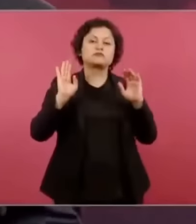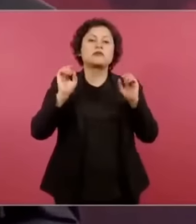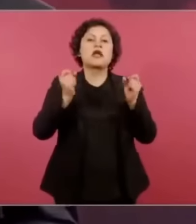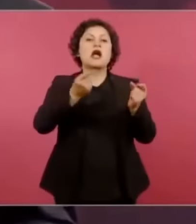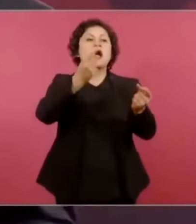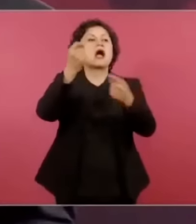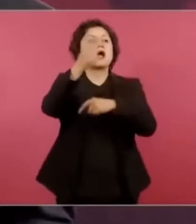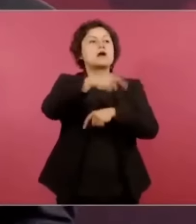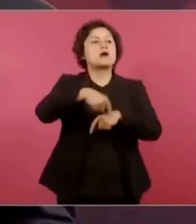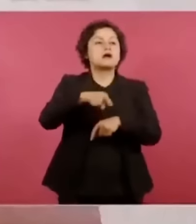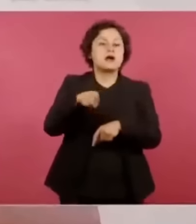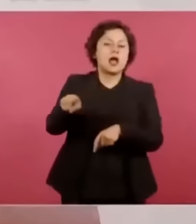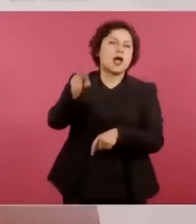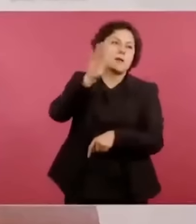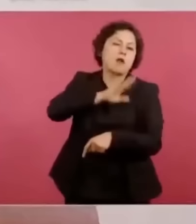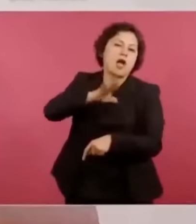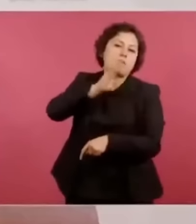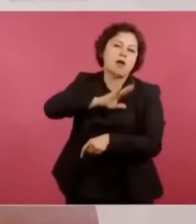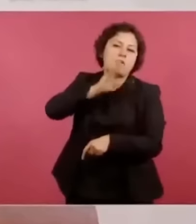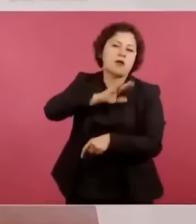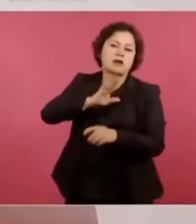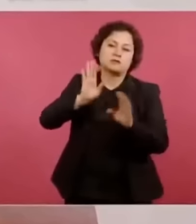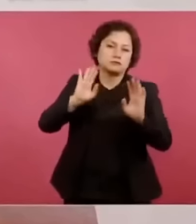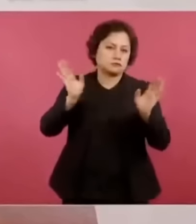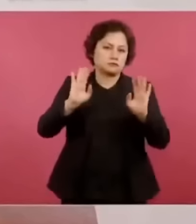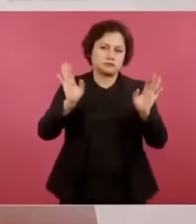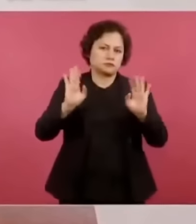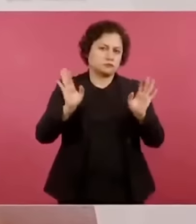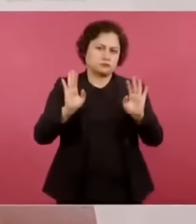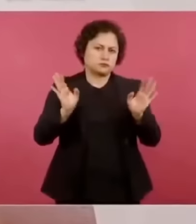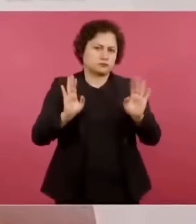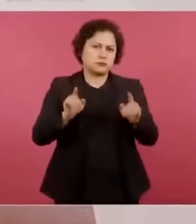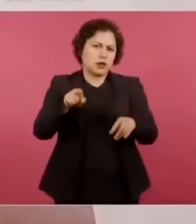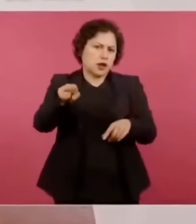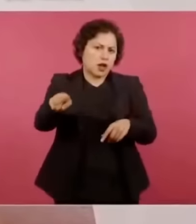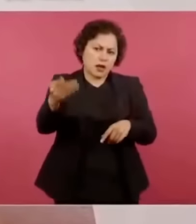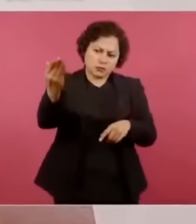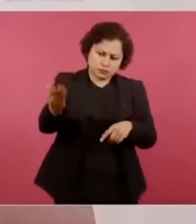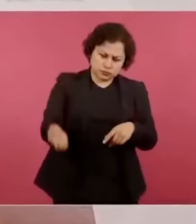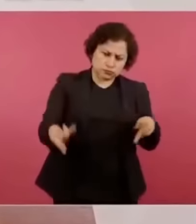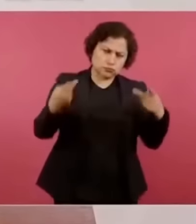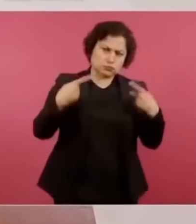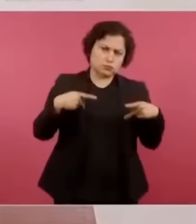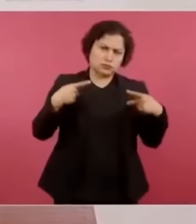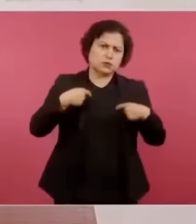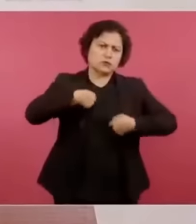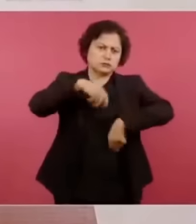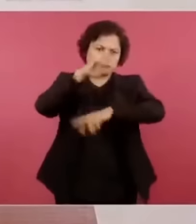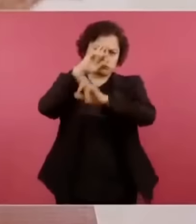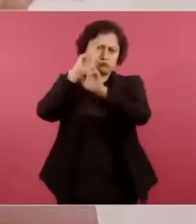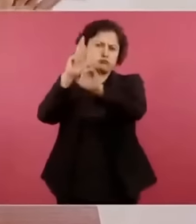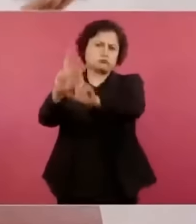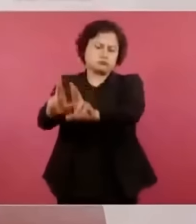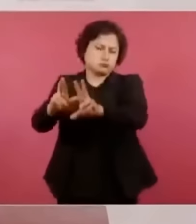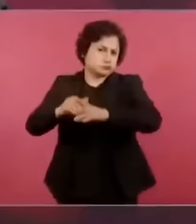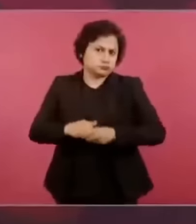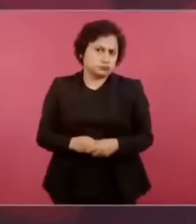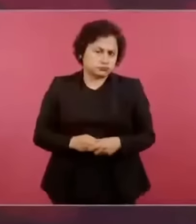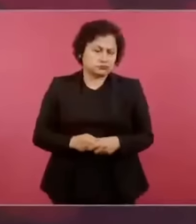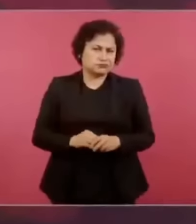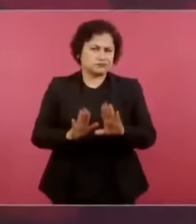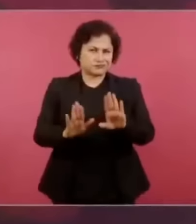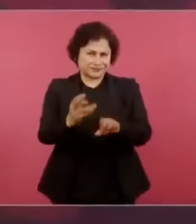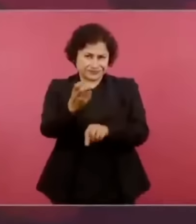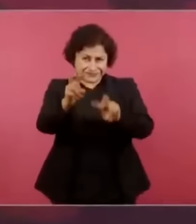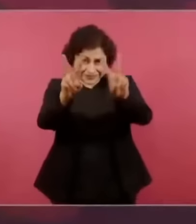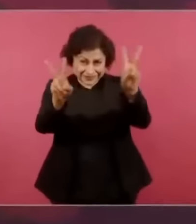muchas cosas de él, también como cualquier otra persona, ¿sí? Lo respeto. Entonces, no nos metamos